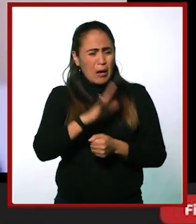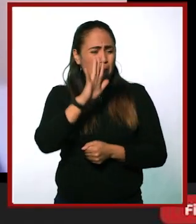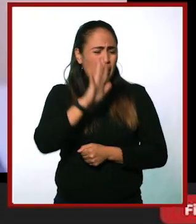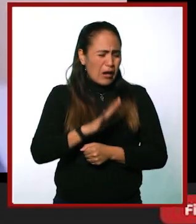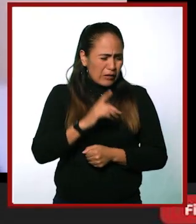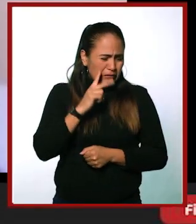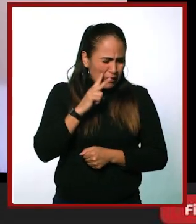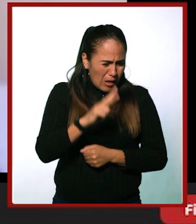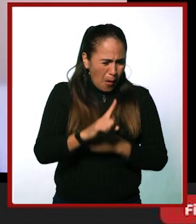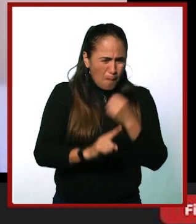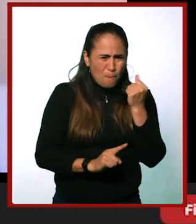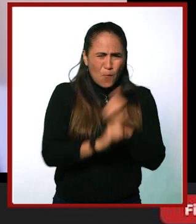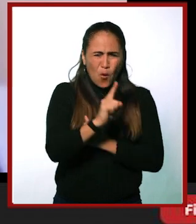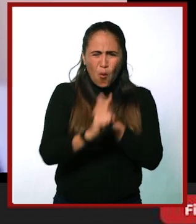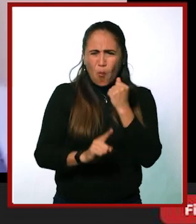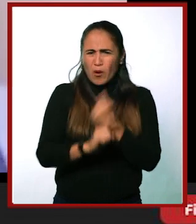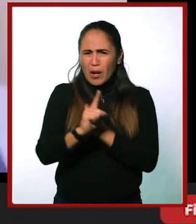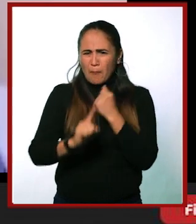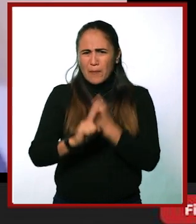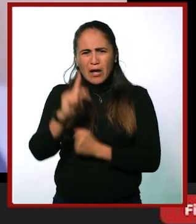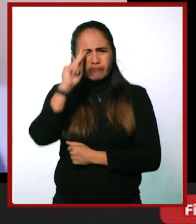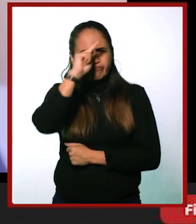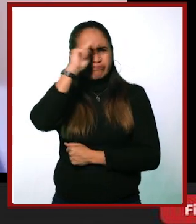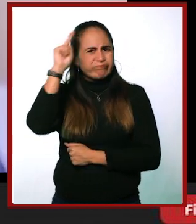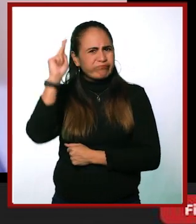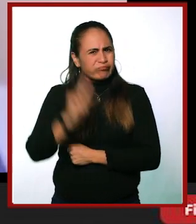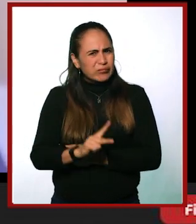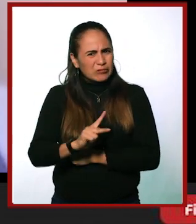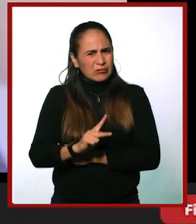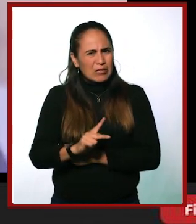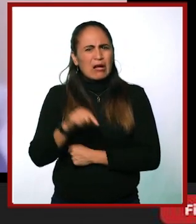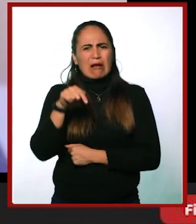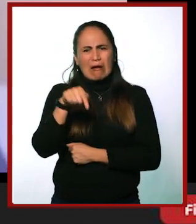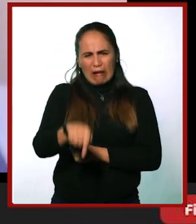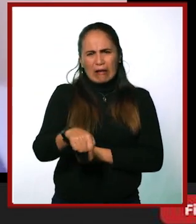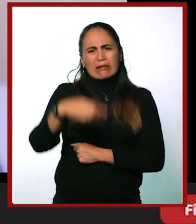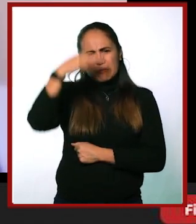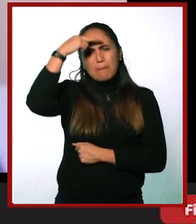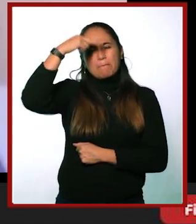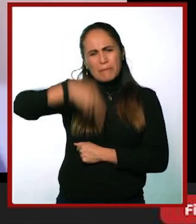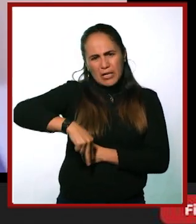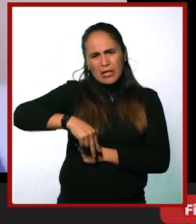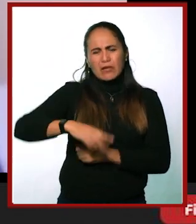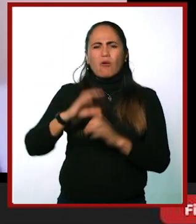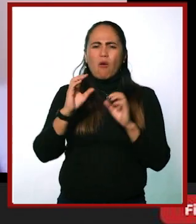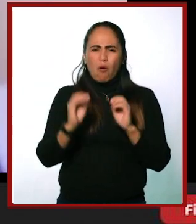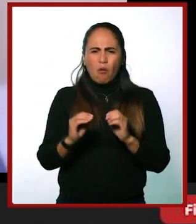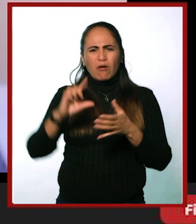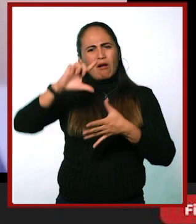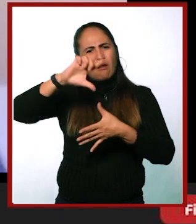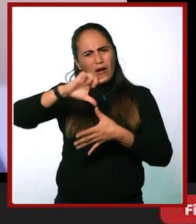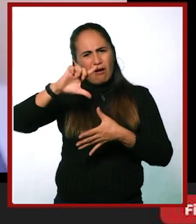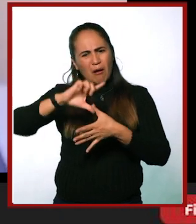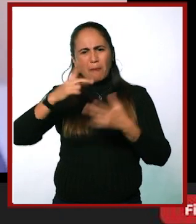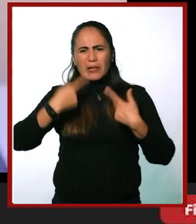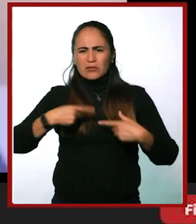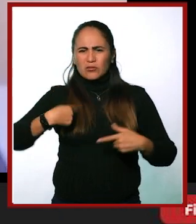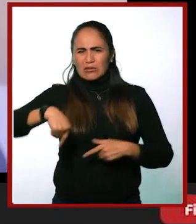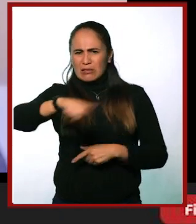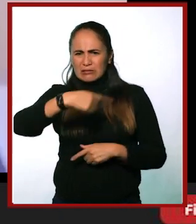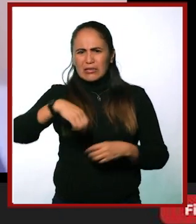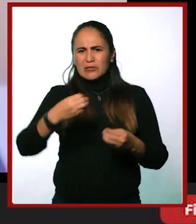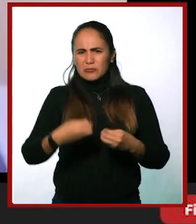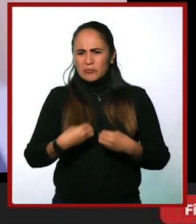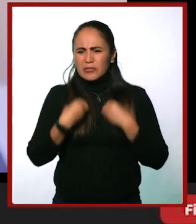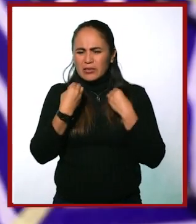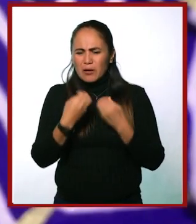lupa que enfocó problemas que ya teníamos en sociedades como la mexicana y la latinoamericana. Por ejemplo,